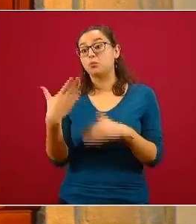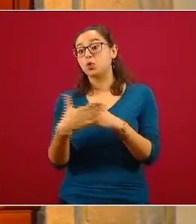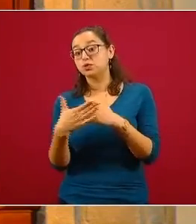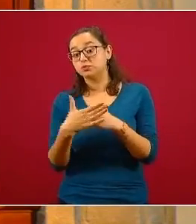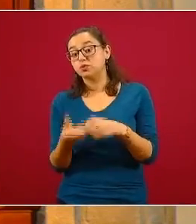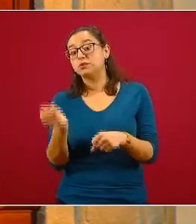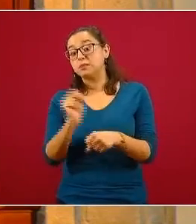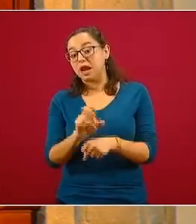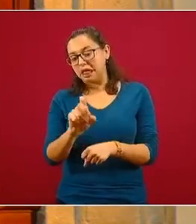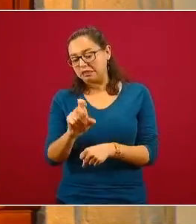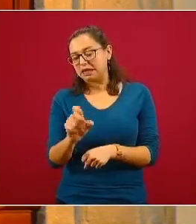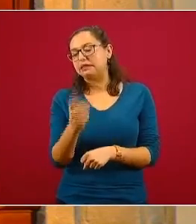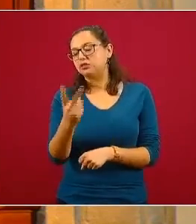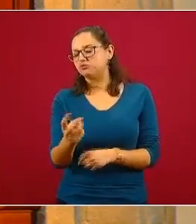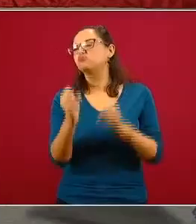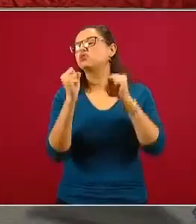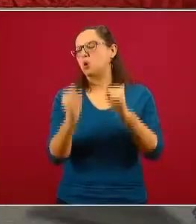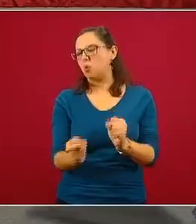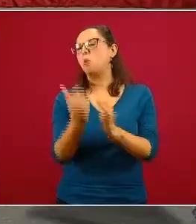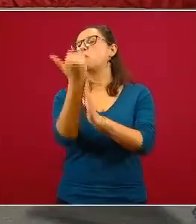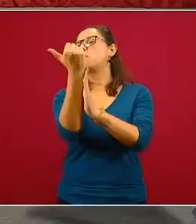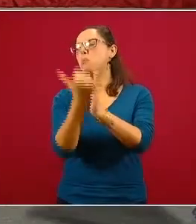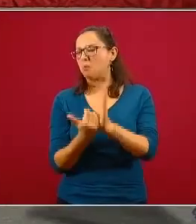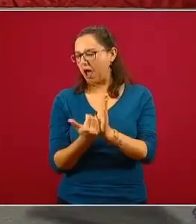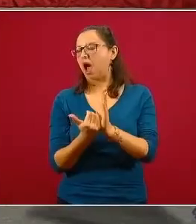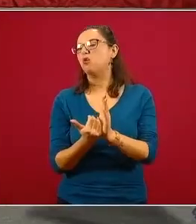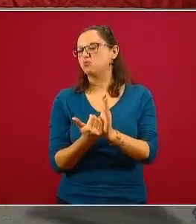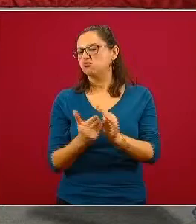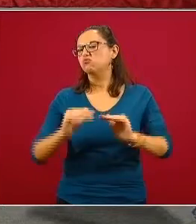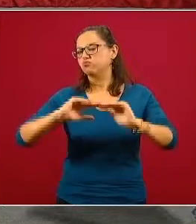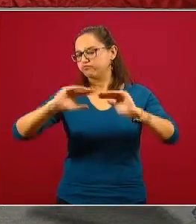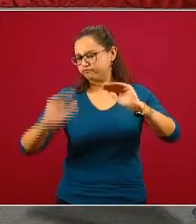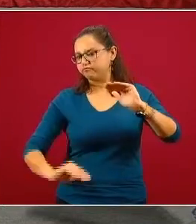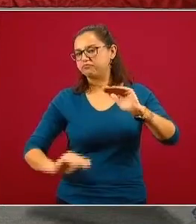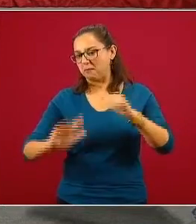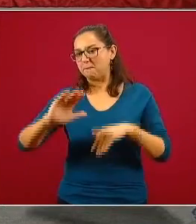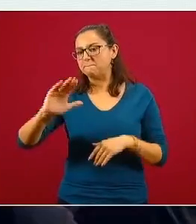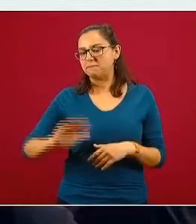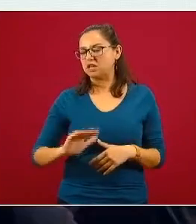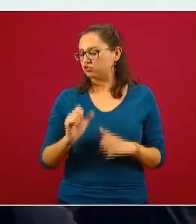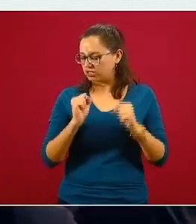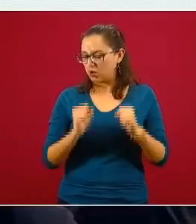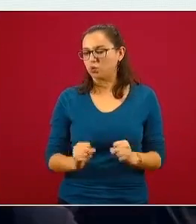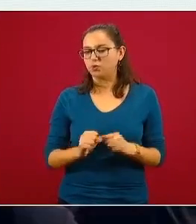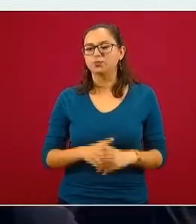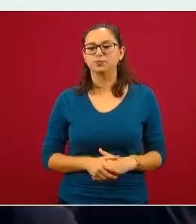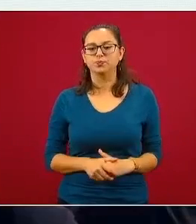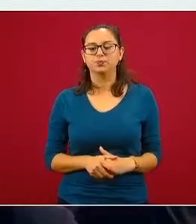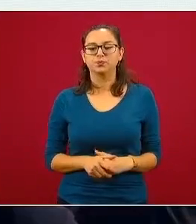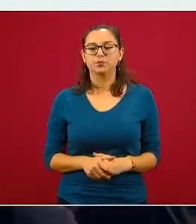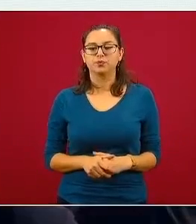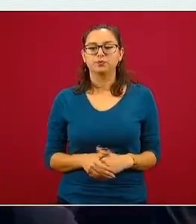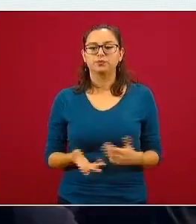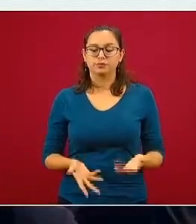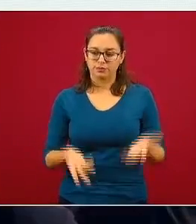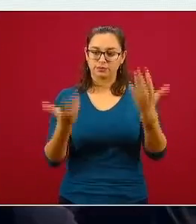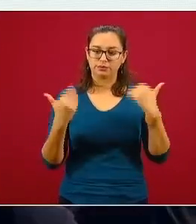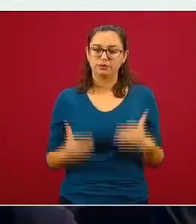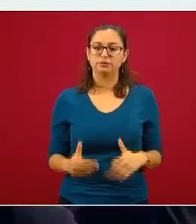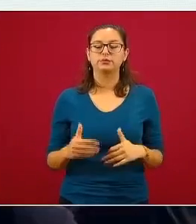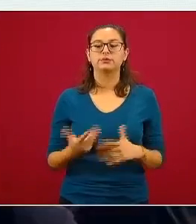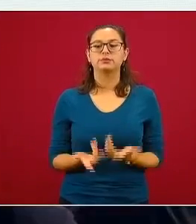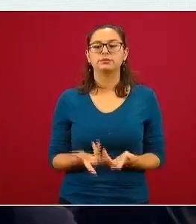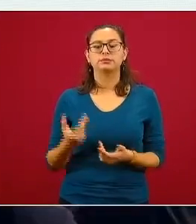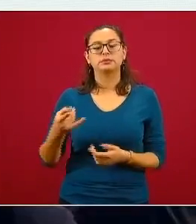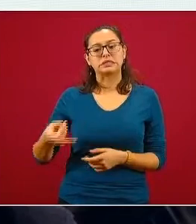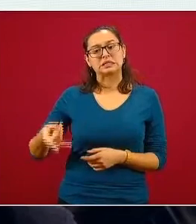seguro también hay todavía mucho menos casos que los que estamos viendo en la semana 31. Veamos los municipios de